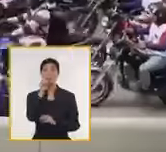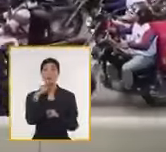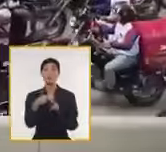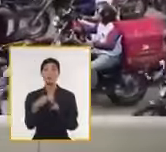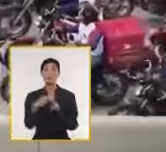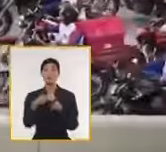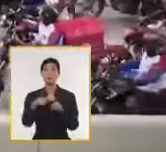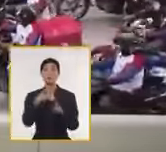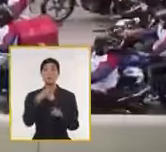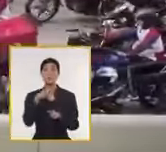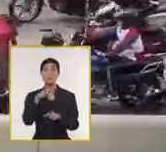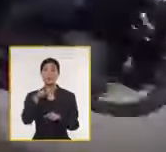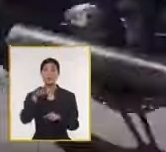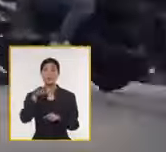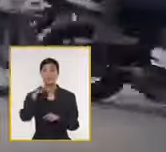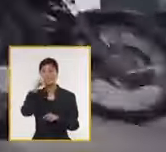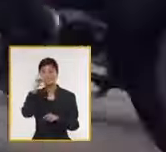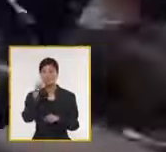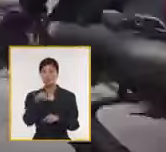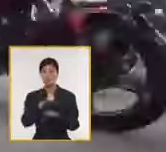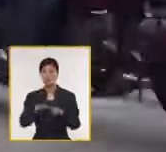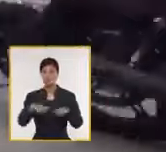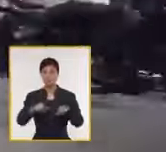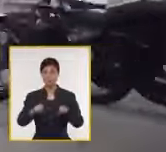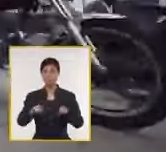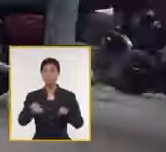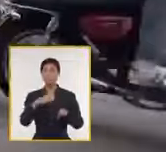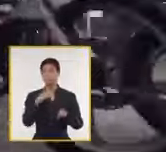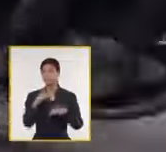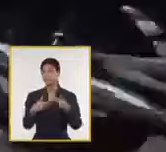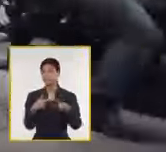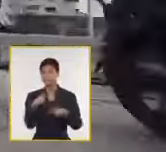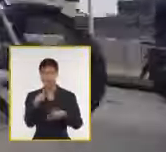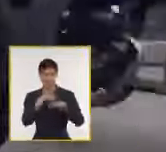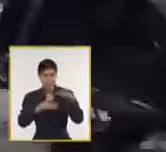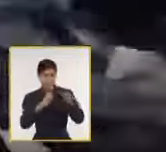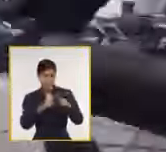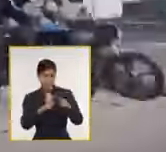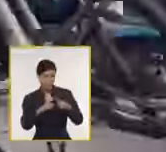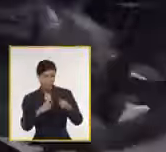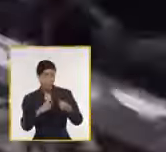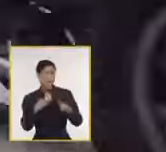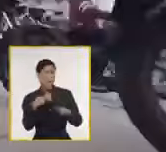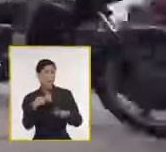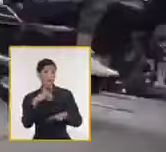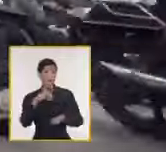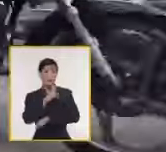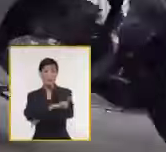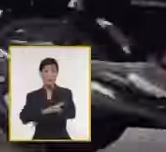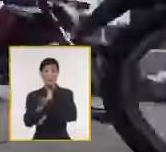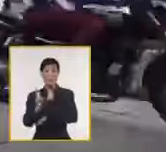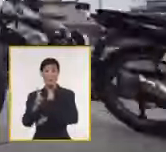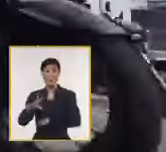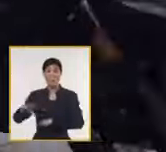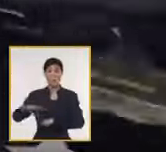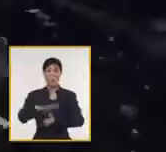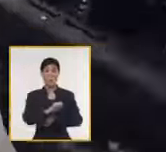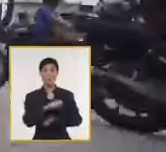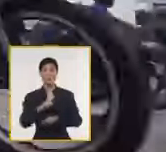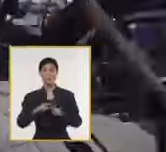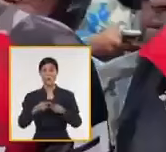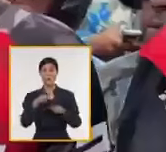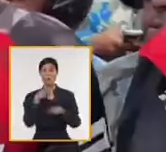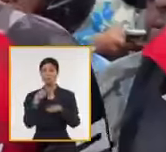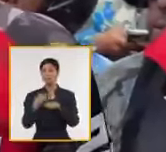Nacional Bolivariano de Motorizados, quien afirmó que estas manifestaciones ocurrieron en todo el país como muestra de defensa de